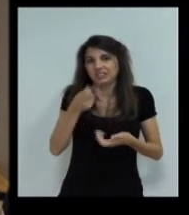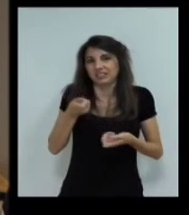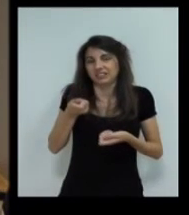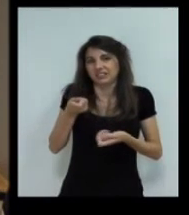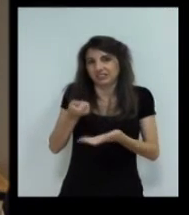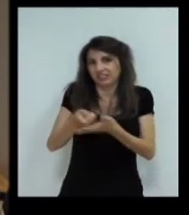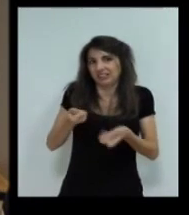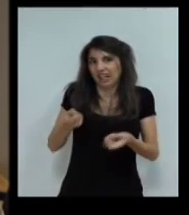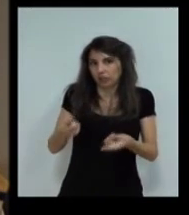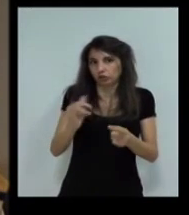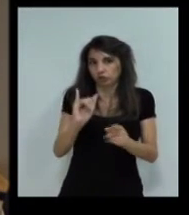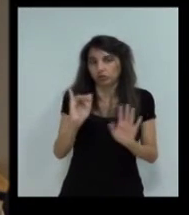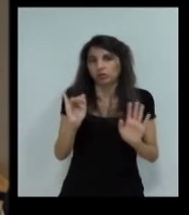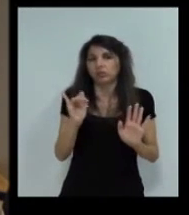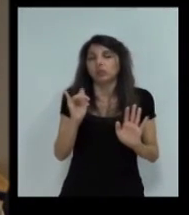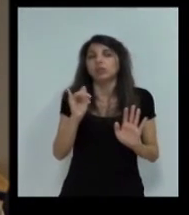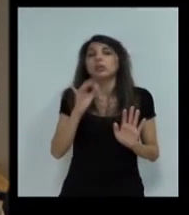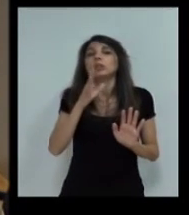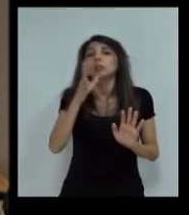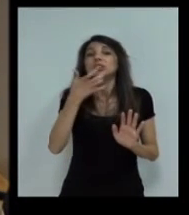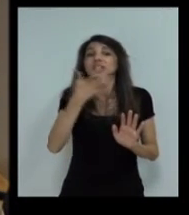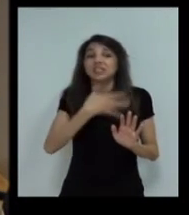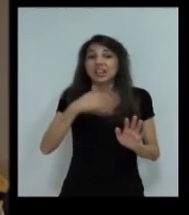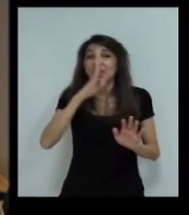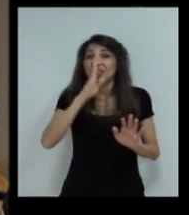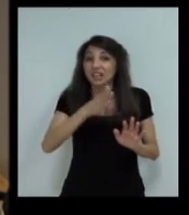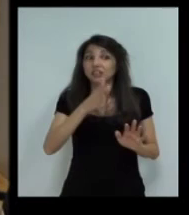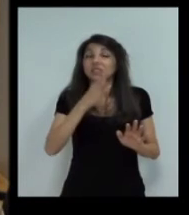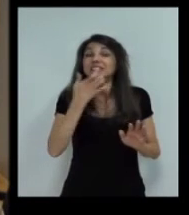quiere subtitular un contenido que es en directo se tiene que utilizar otro